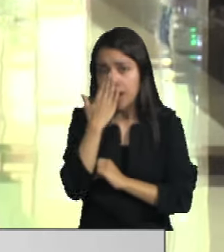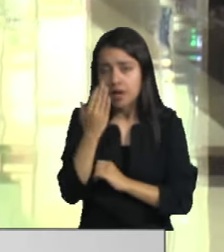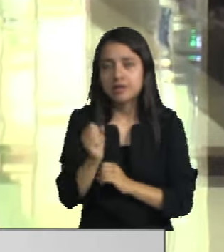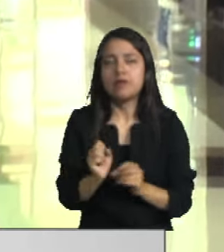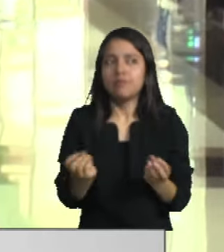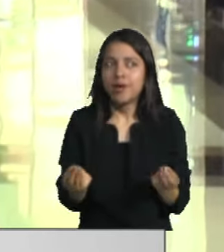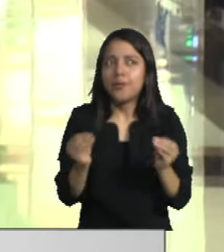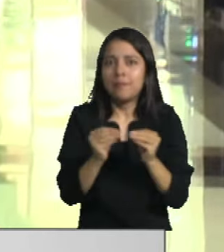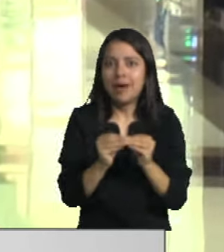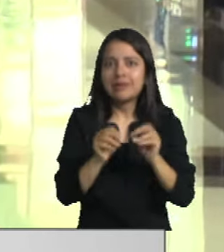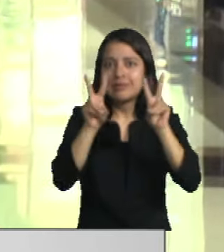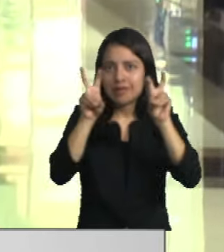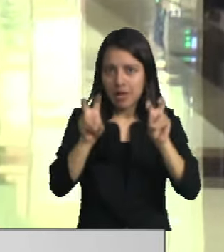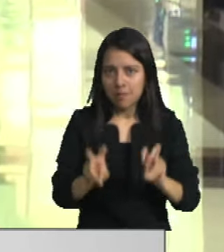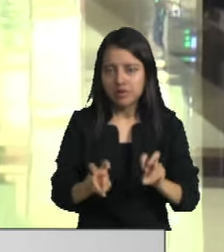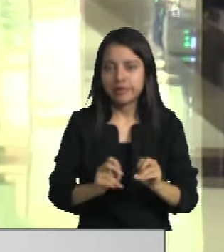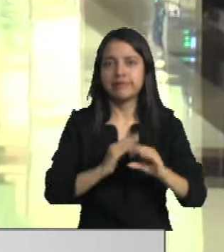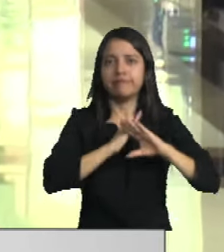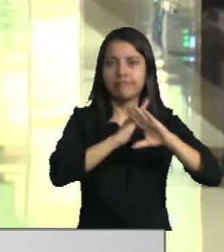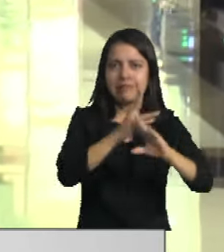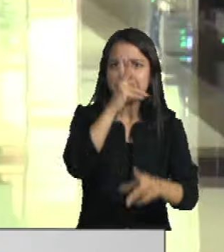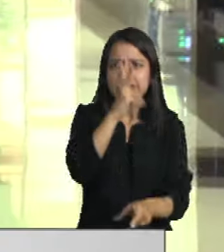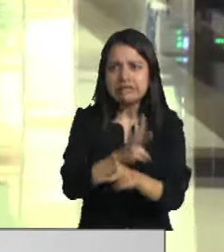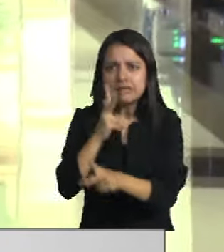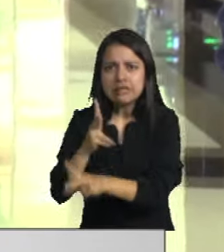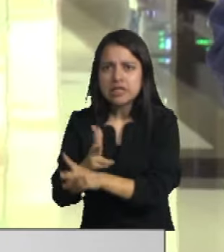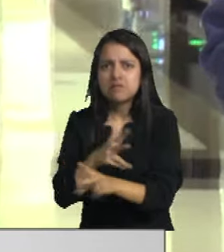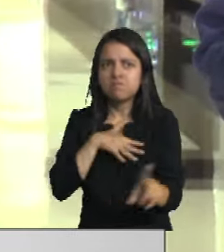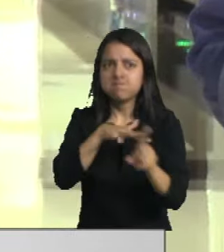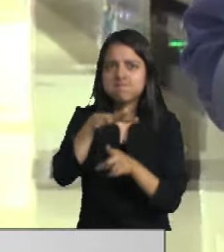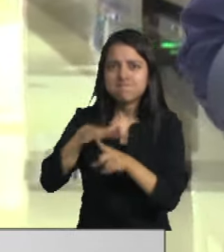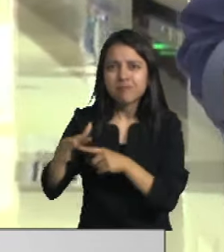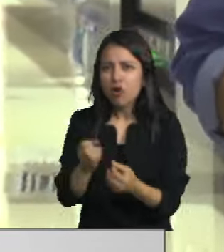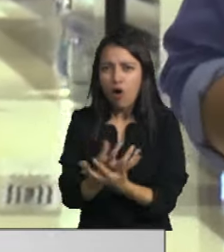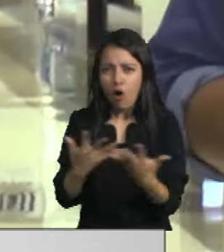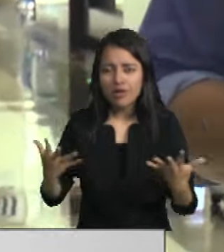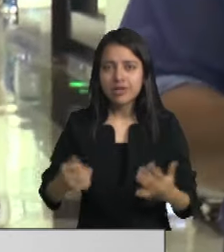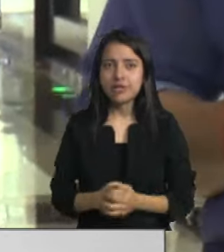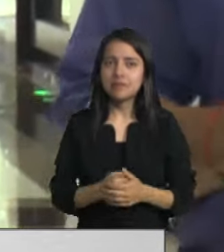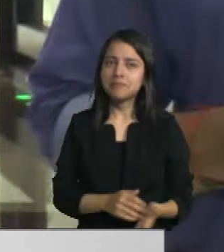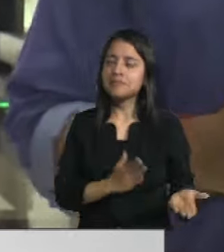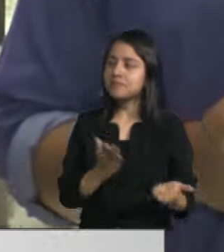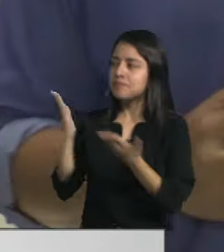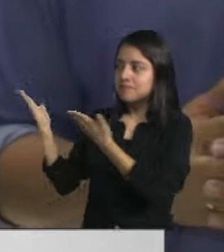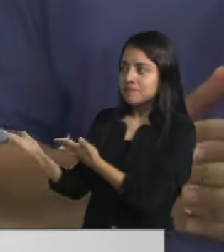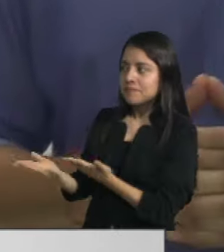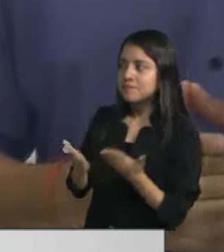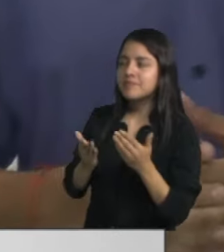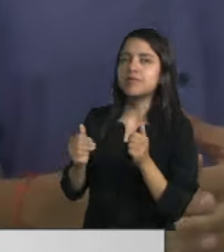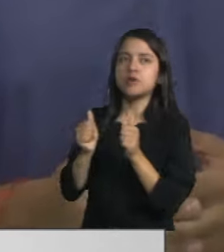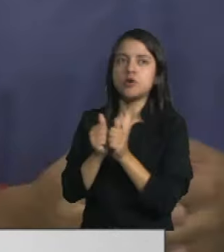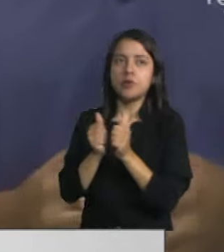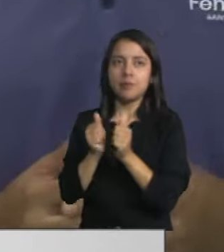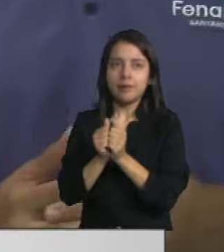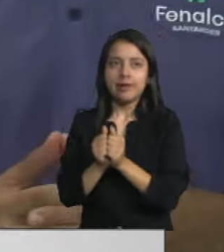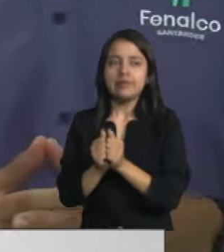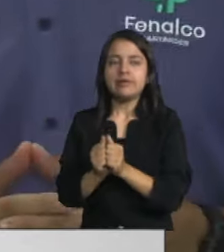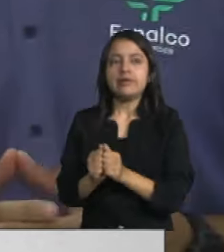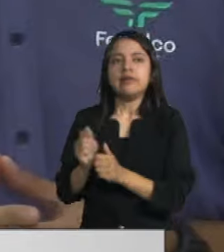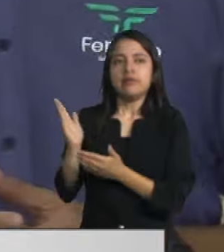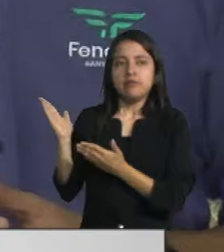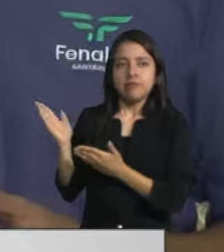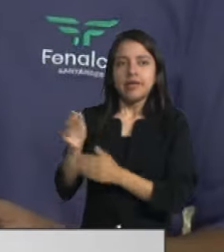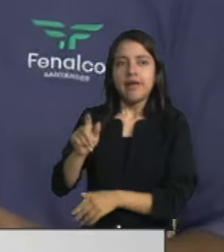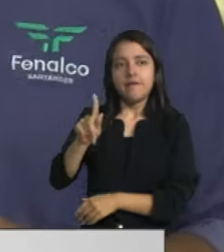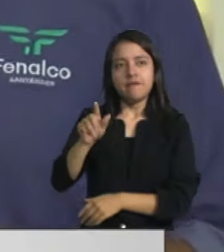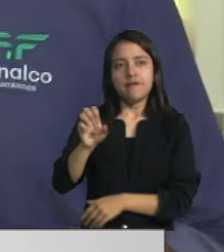país. Me acompaña Alejandro Almeida, presidente ejecutivo de Fenalco Santander. Doctor Almeida, pues ante este tema de la no venta de gas para vehículos y